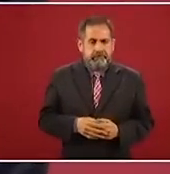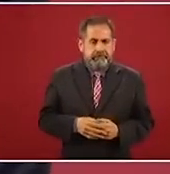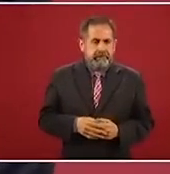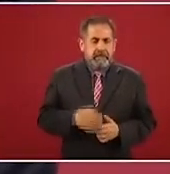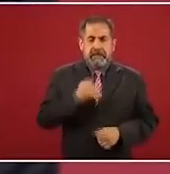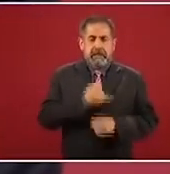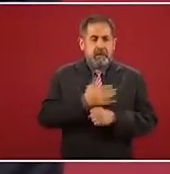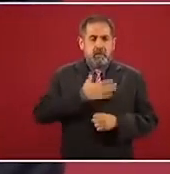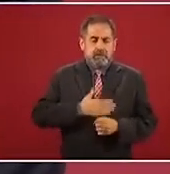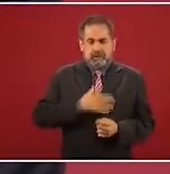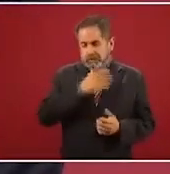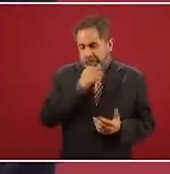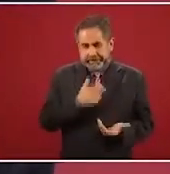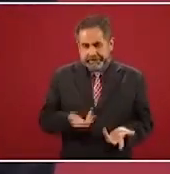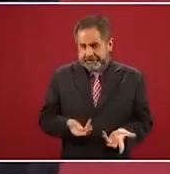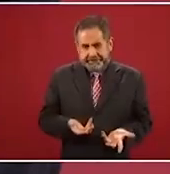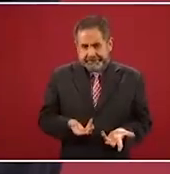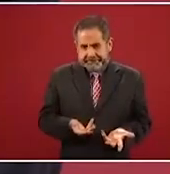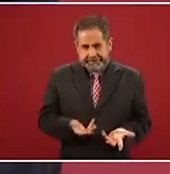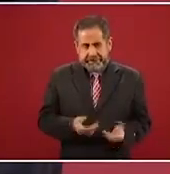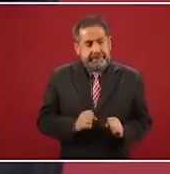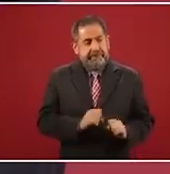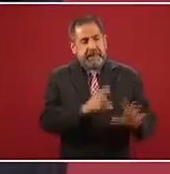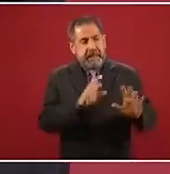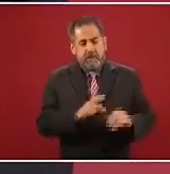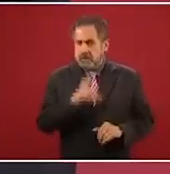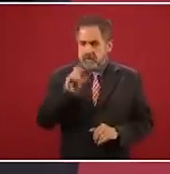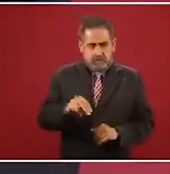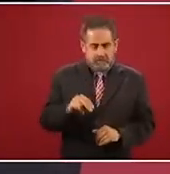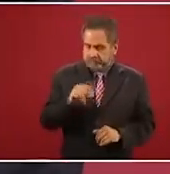impunidad, porque